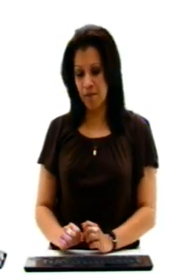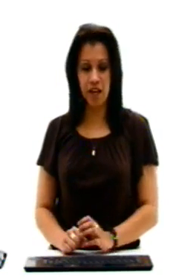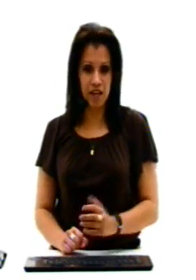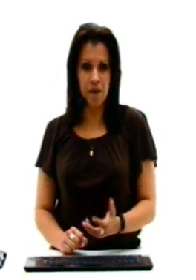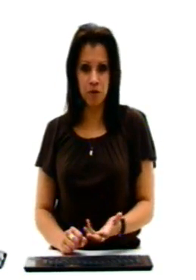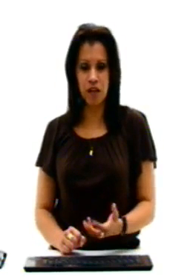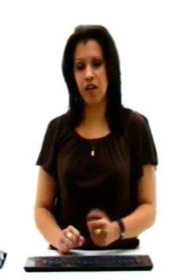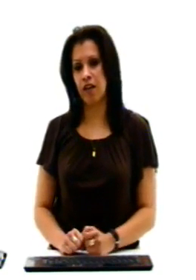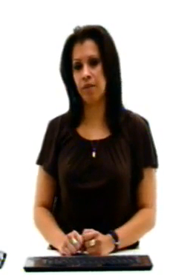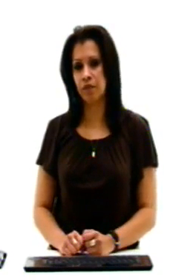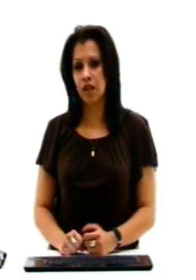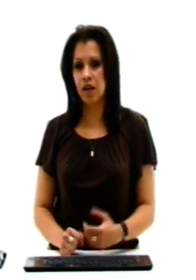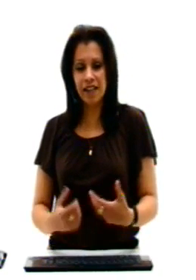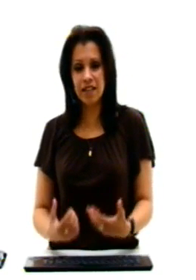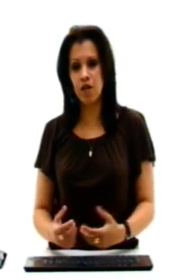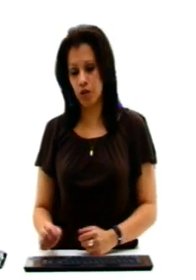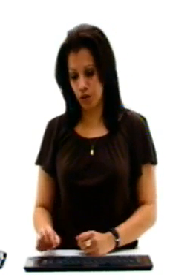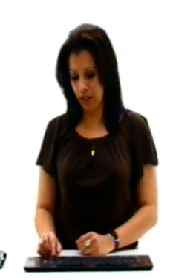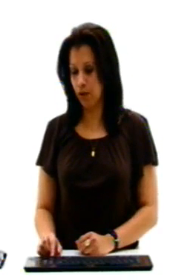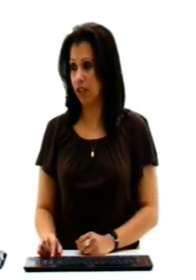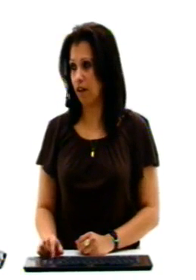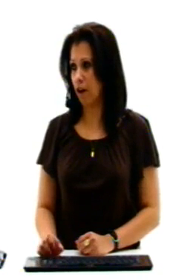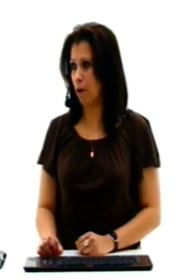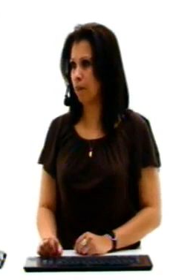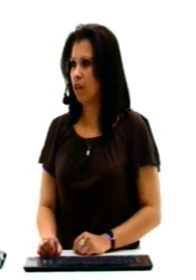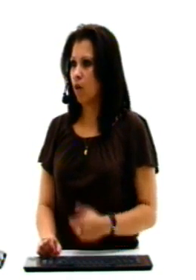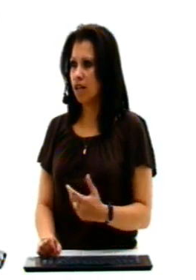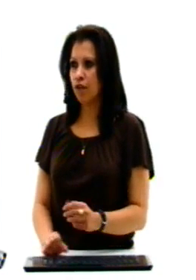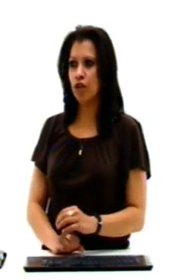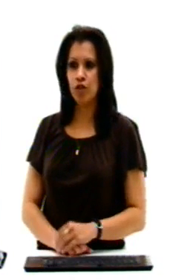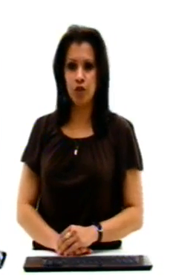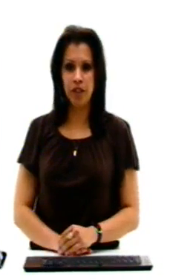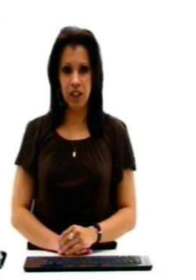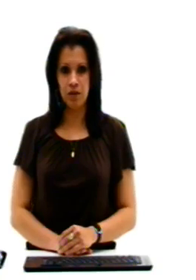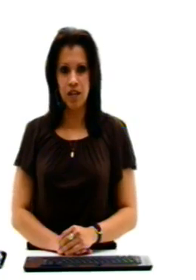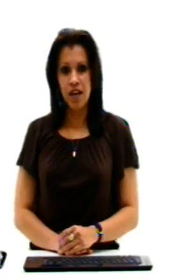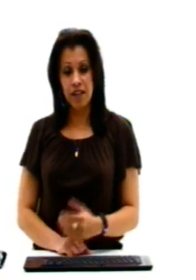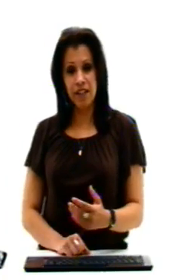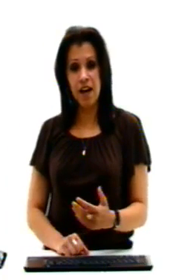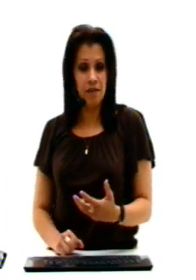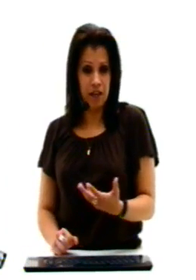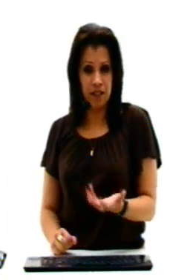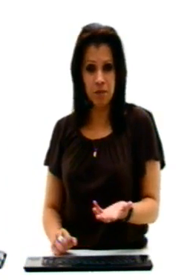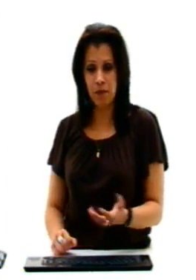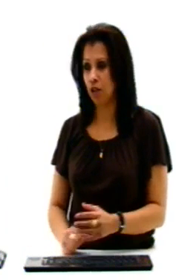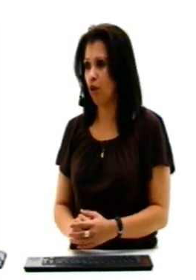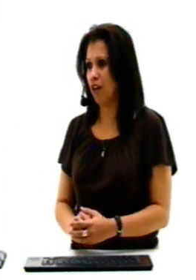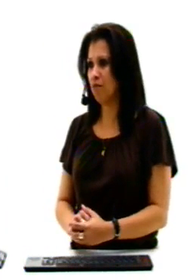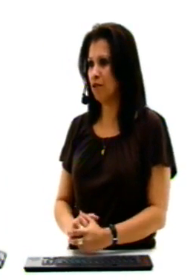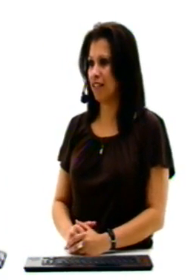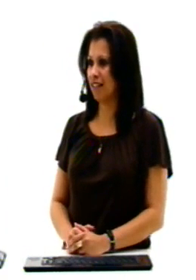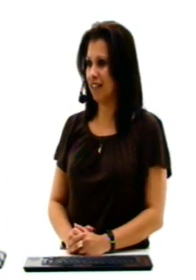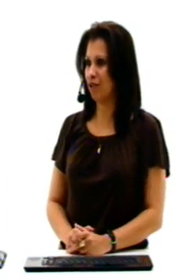que hayamos eh alcanzado los objetivos de trabajo cuáles fueron estos objetivos el día en este momento